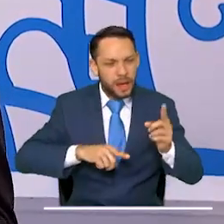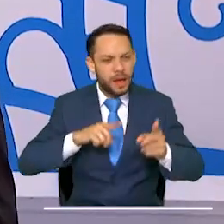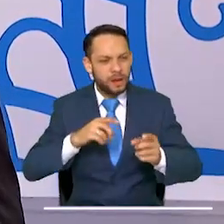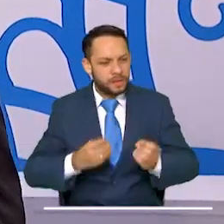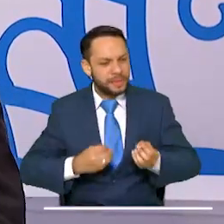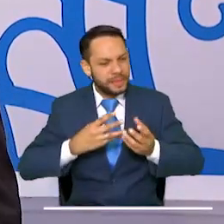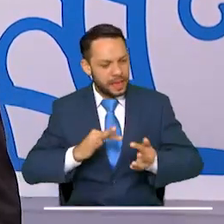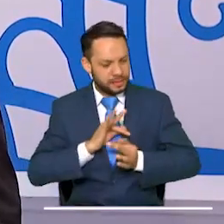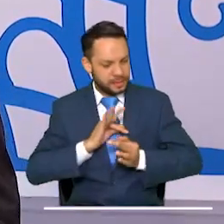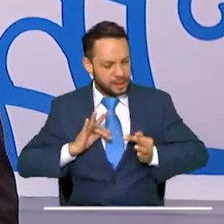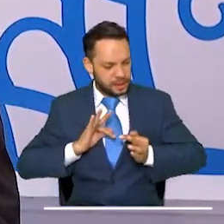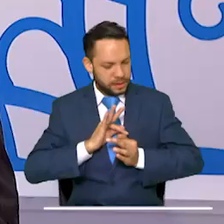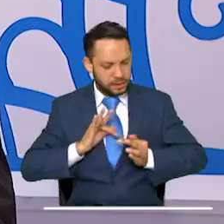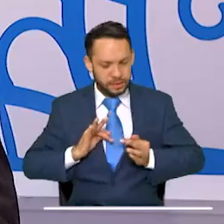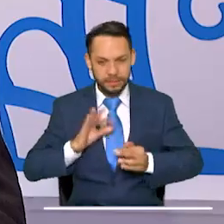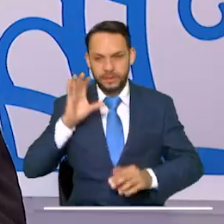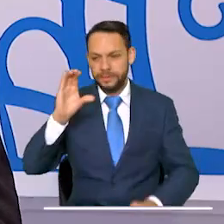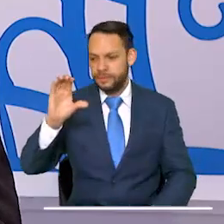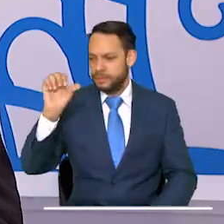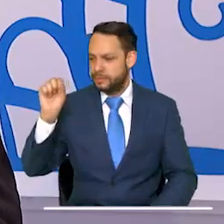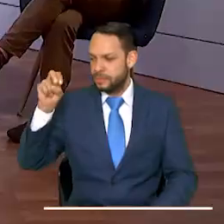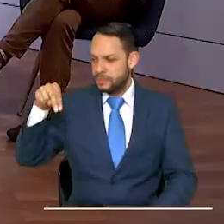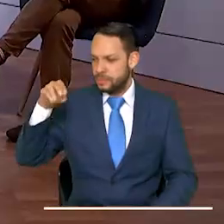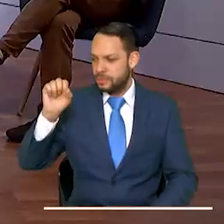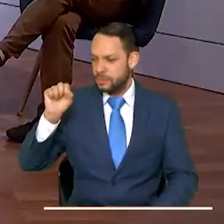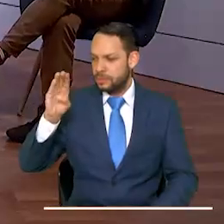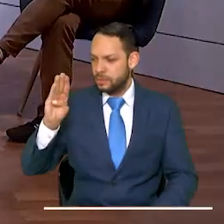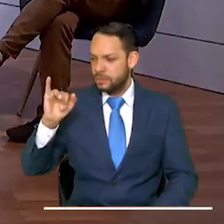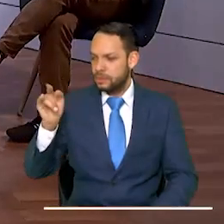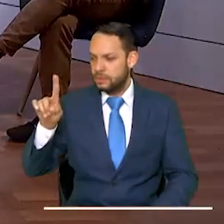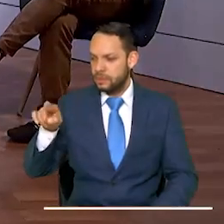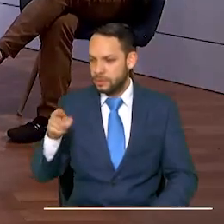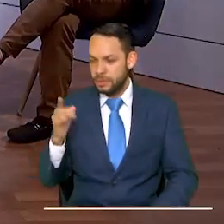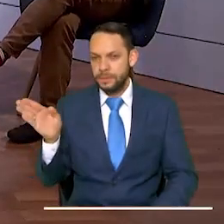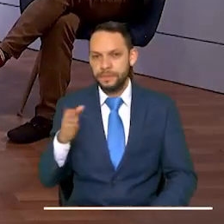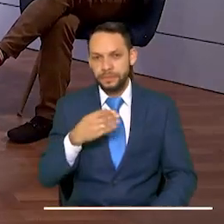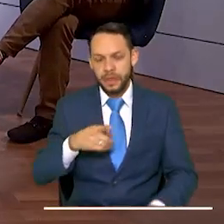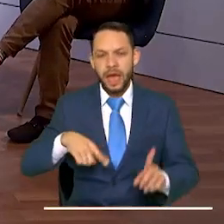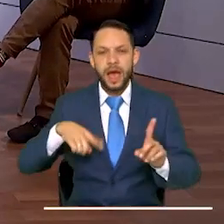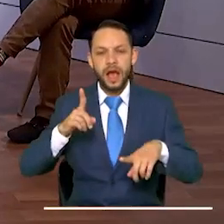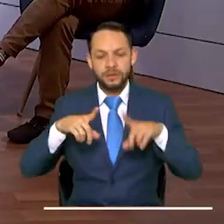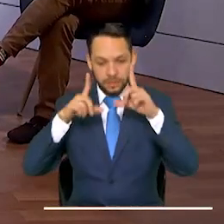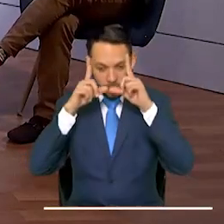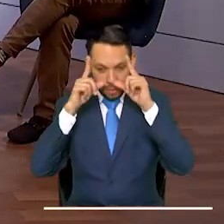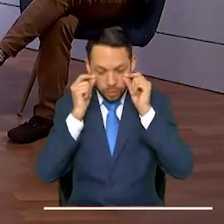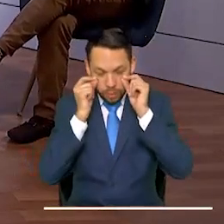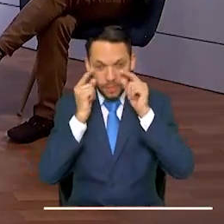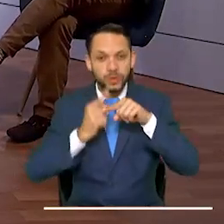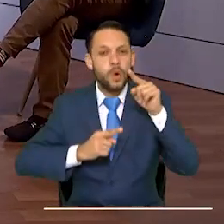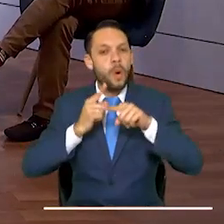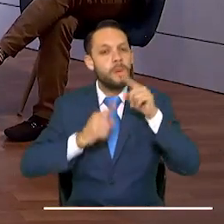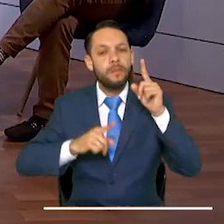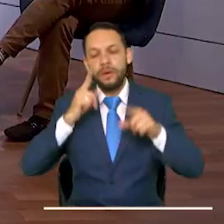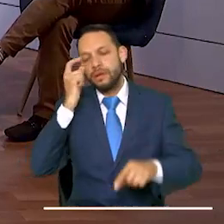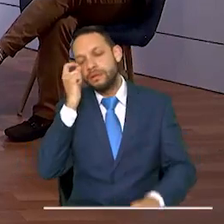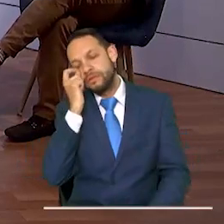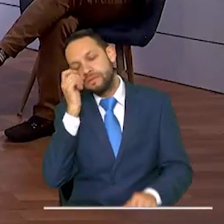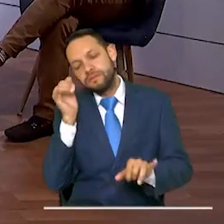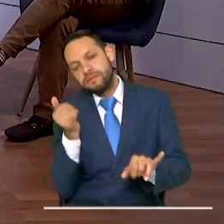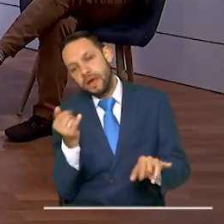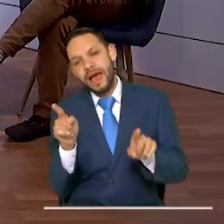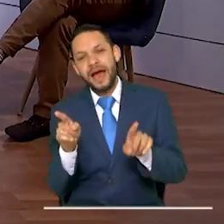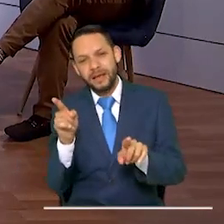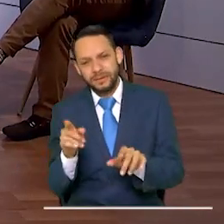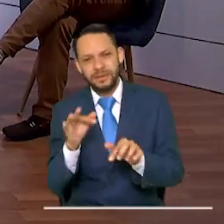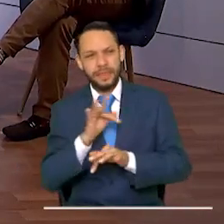torno al cannabis también. Preguntan acerca del insomnio, insisten mucho en la forma terapéutica, si se puede